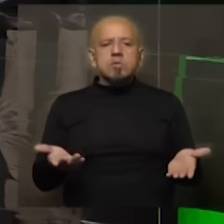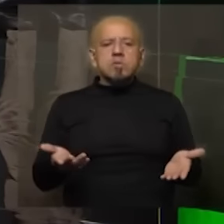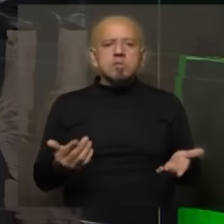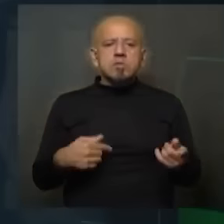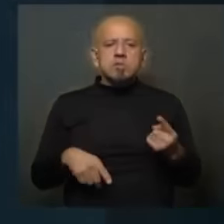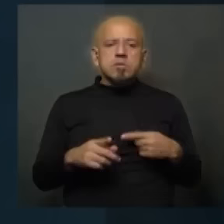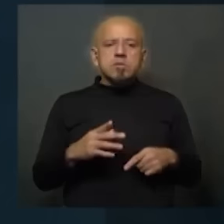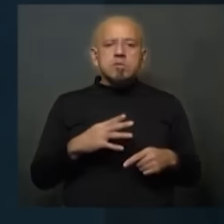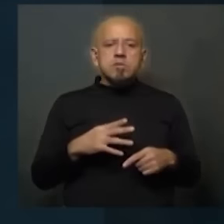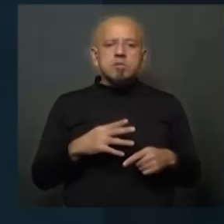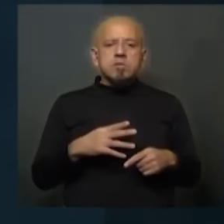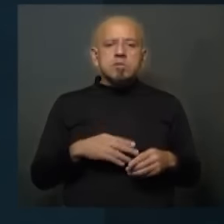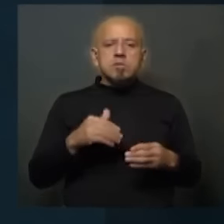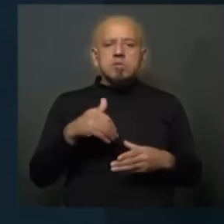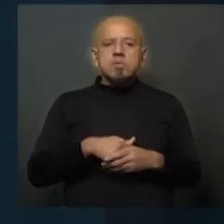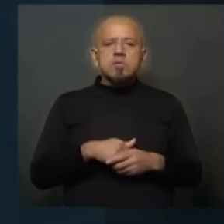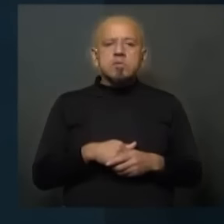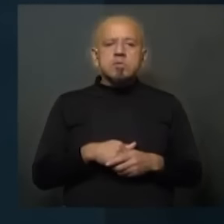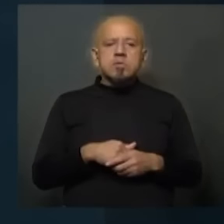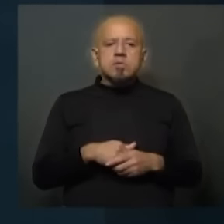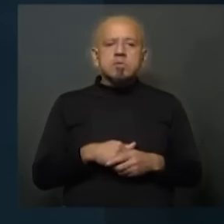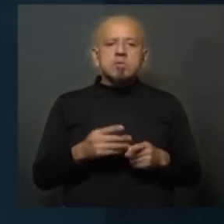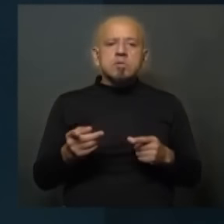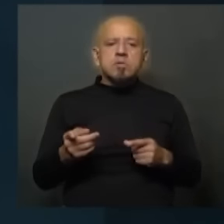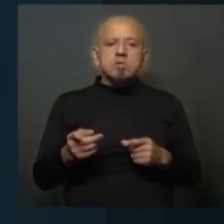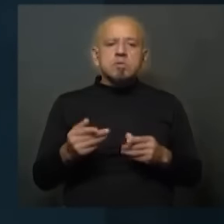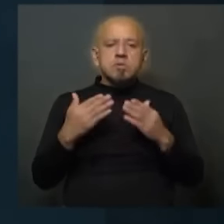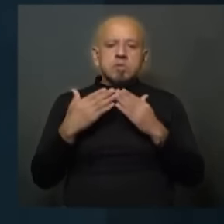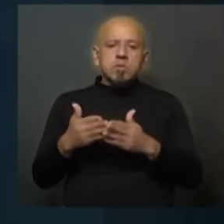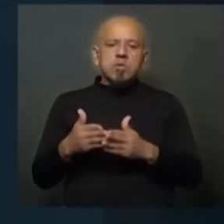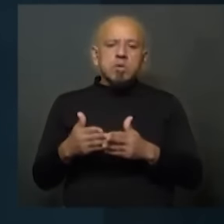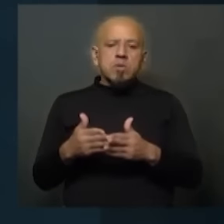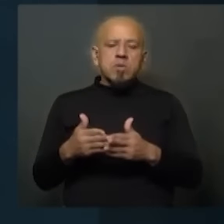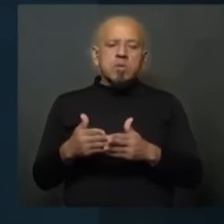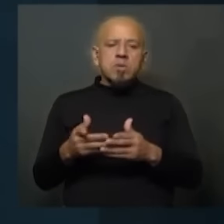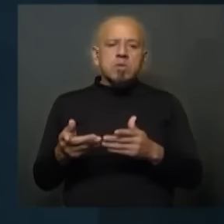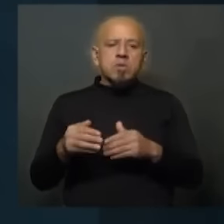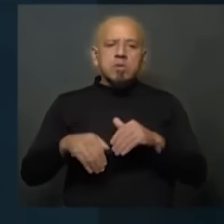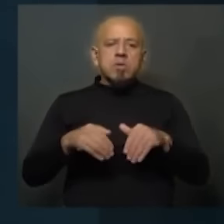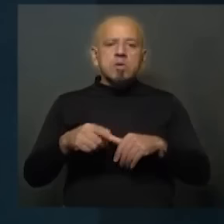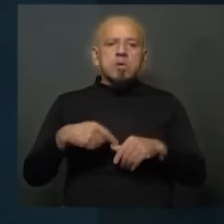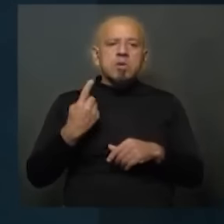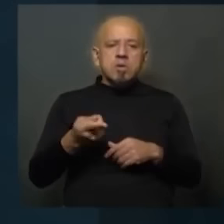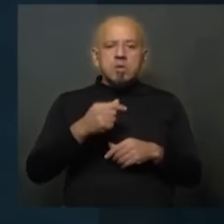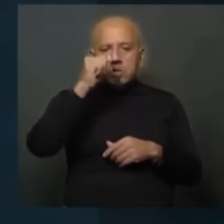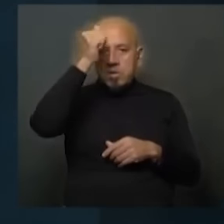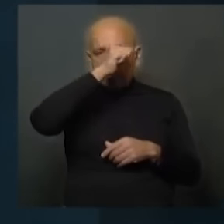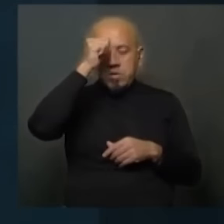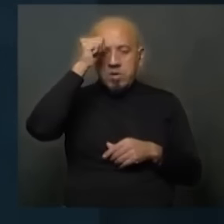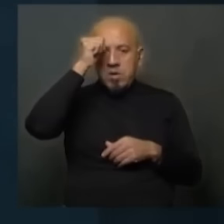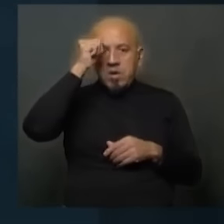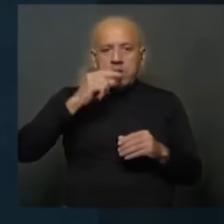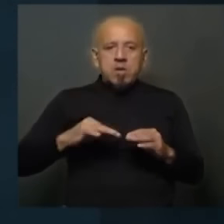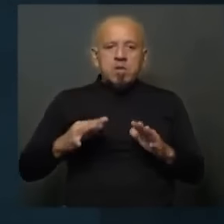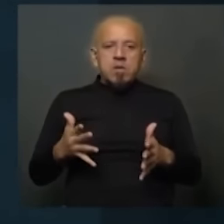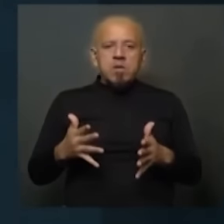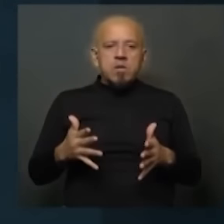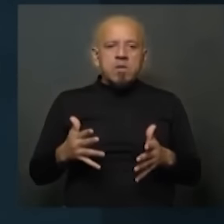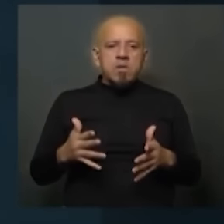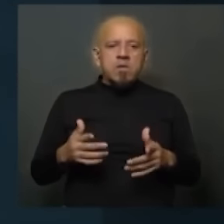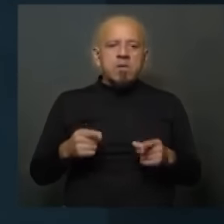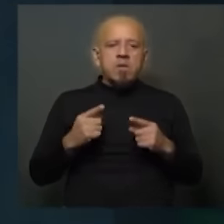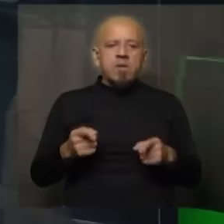con la intención de voto. Primero, le preguntamos a la gente si las elecciones fueran el próximo domingo, por qué partido votarían. Y